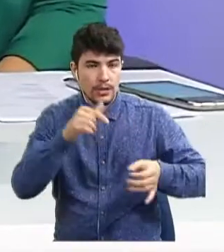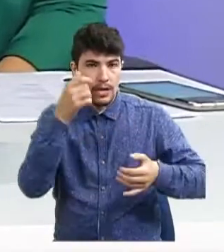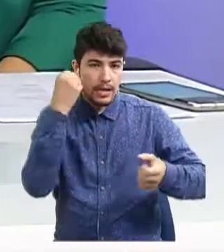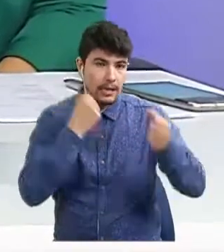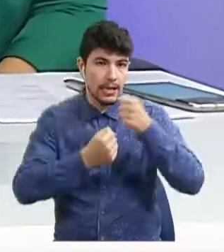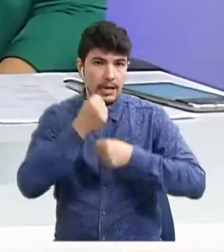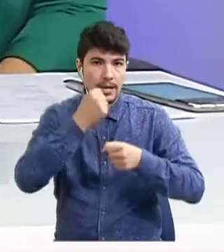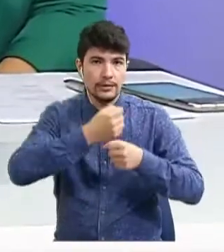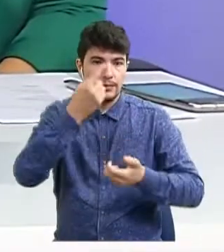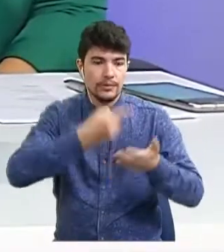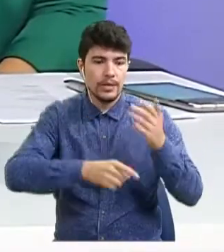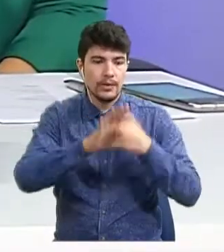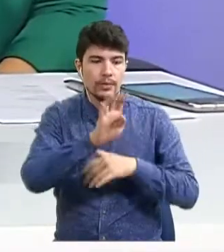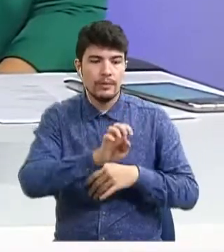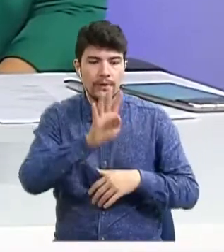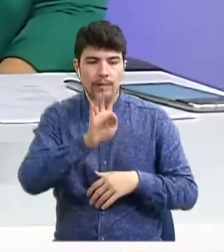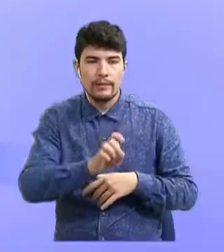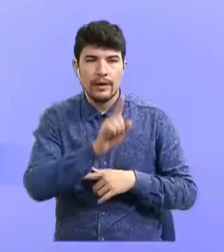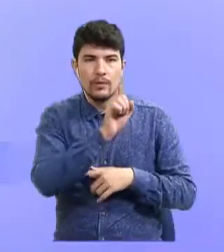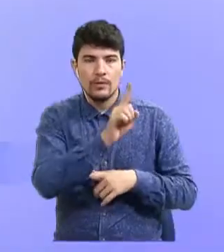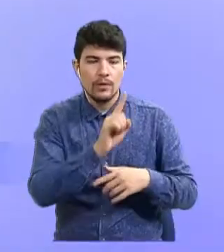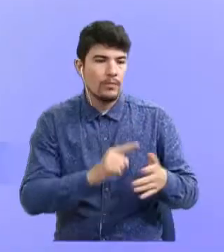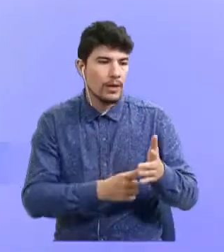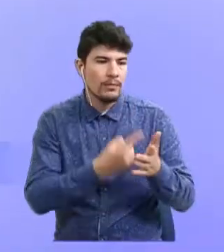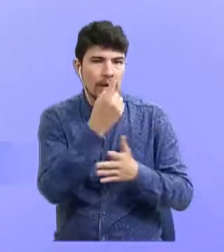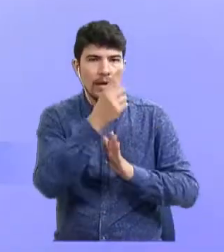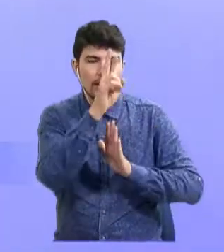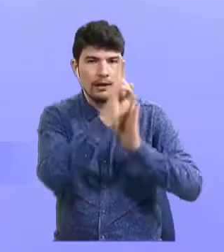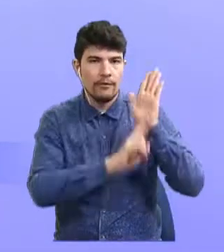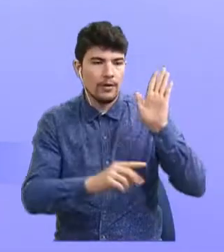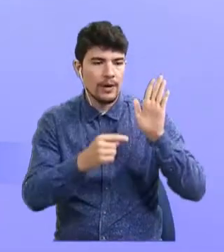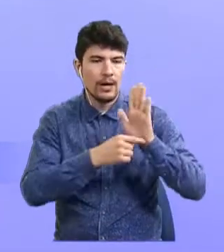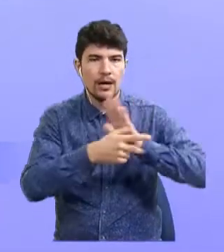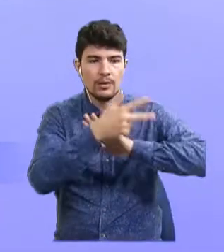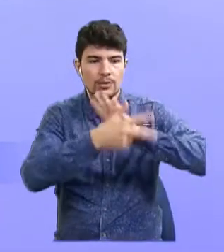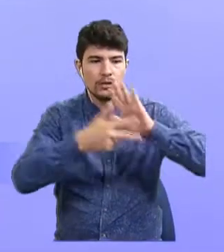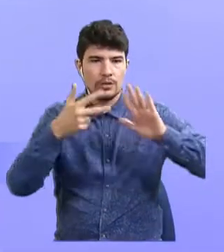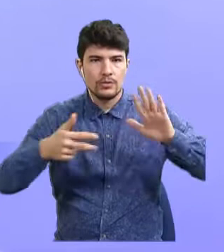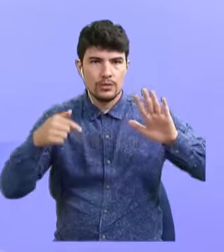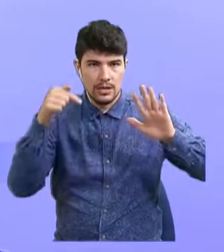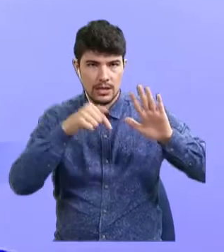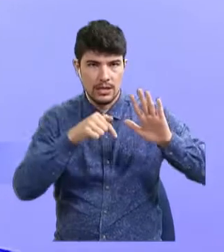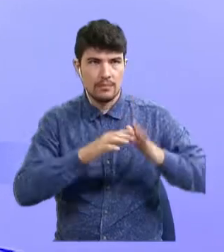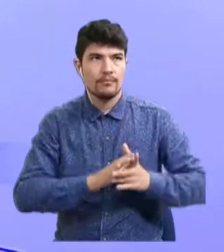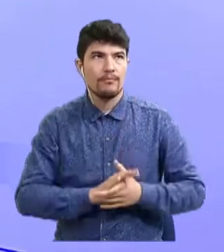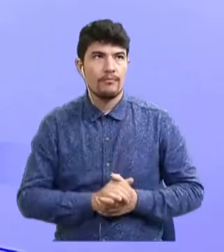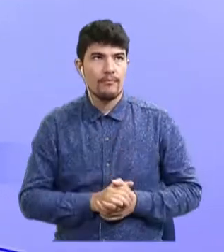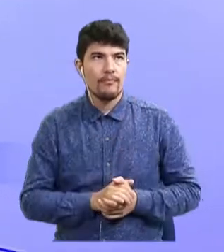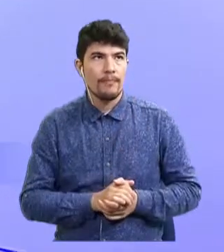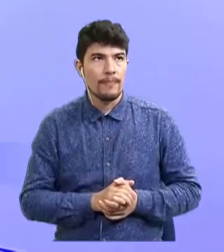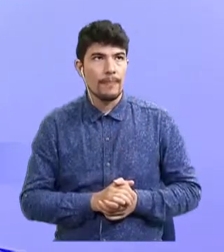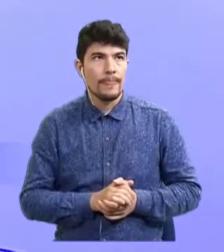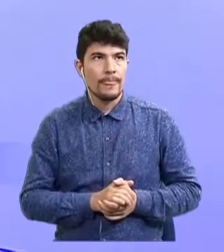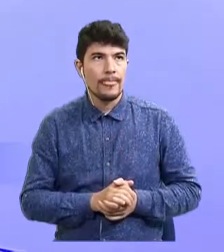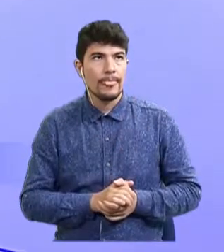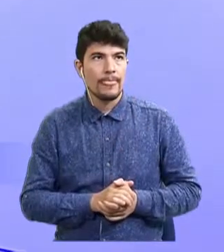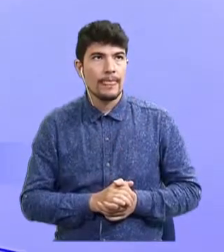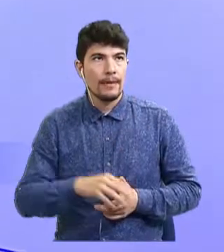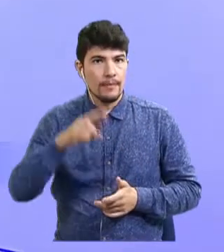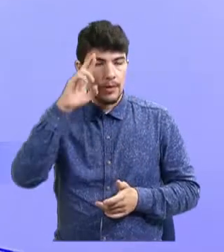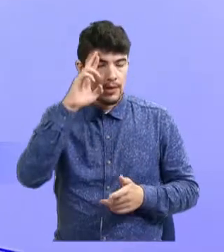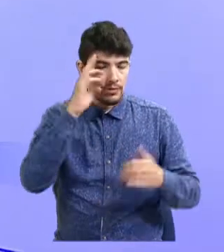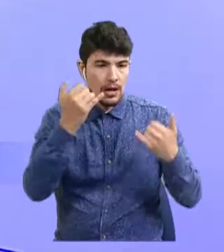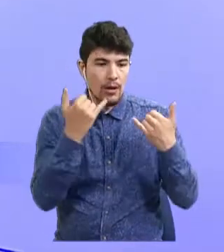año 91 tuvo la primera reforma sustancial que se hizo con la constituyente. De allí han